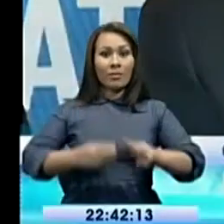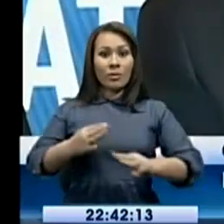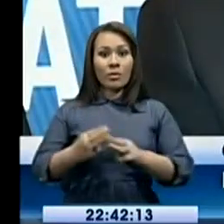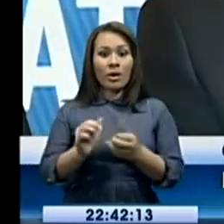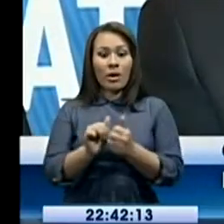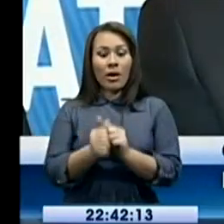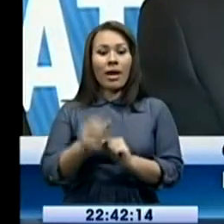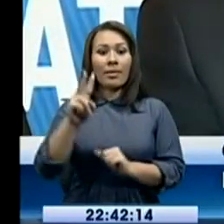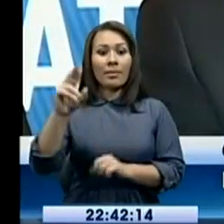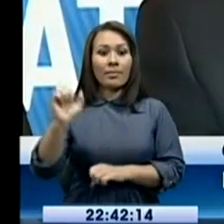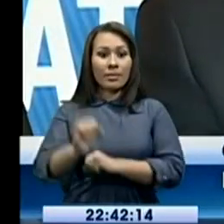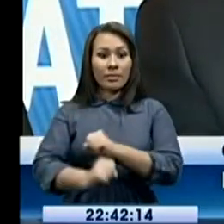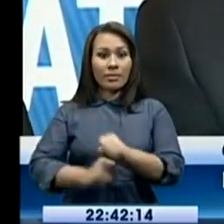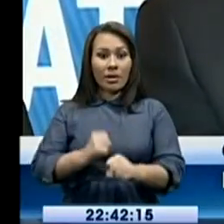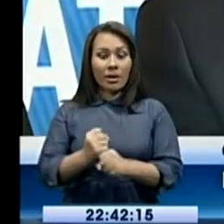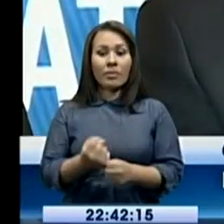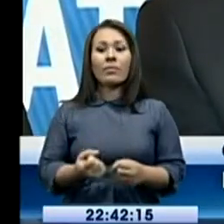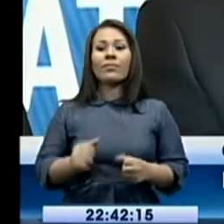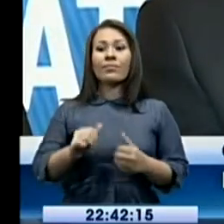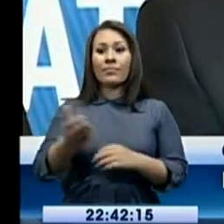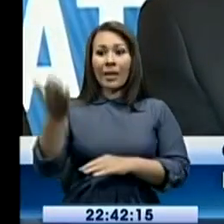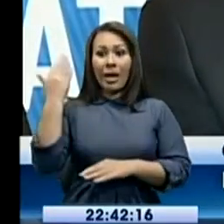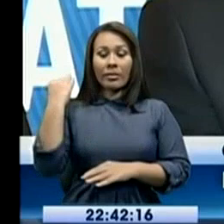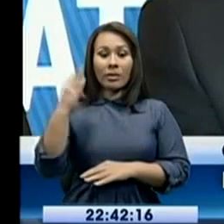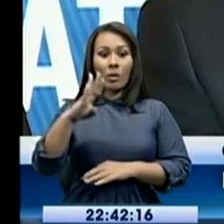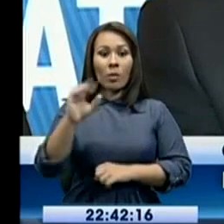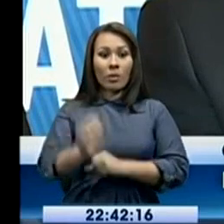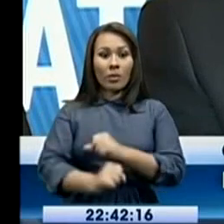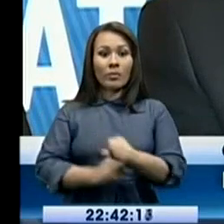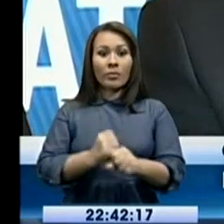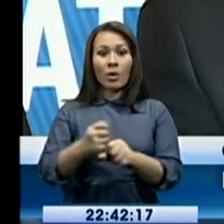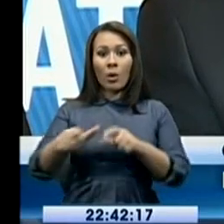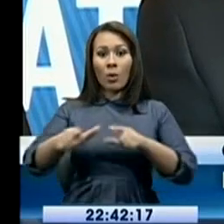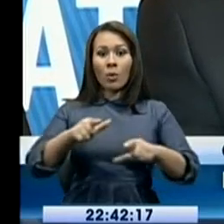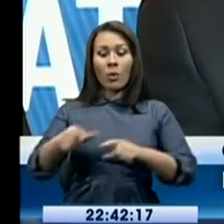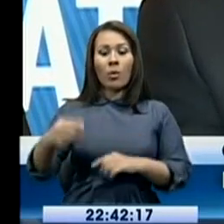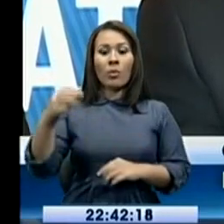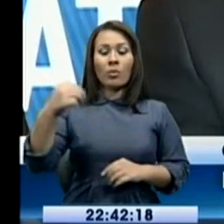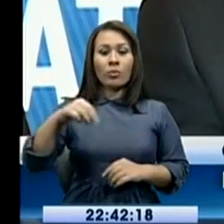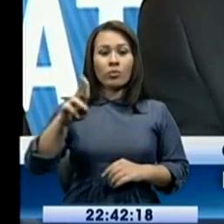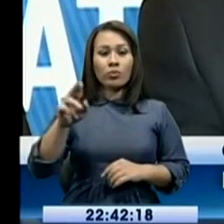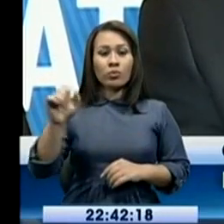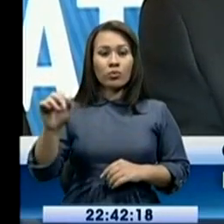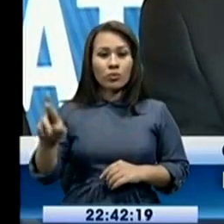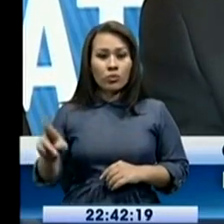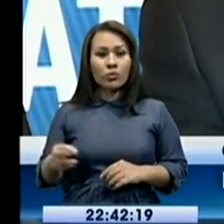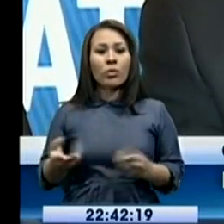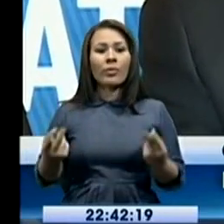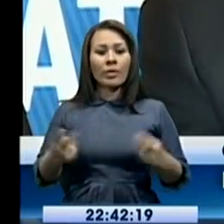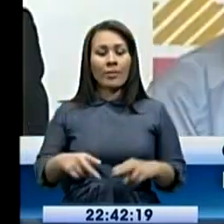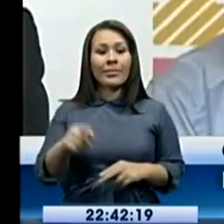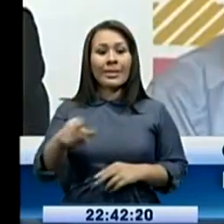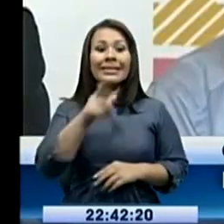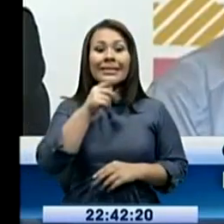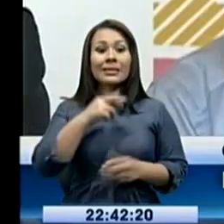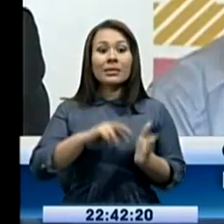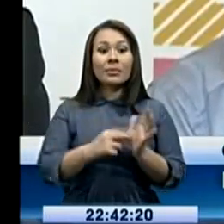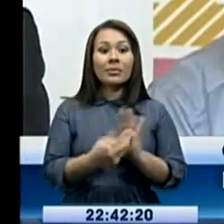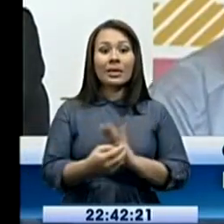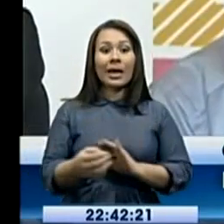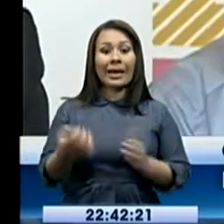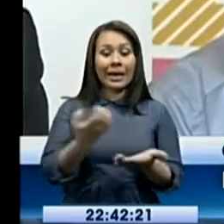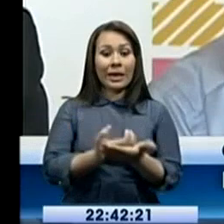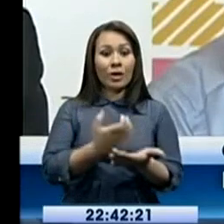cada 20 años. Hace 40 años fue en Vancouver, hace 20 en Nairobi. Y que esto va a dinamizar la economía. Los hoteles